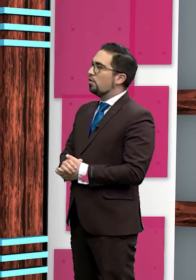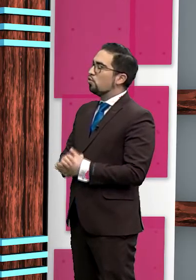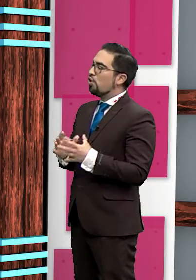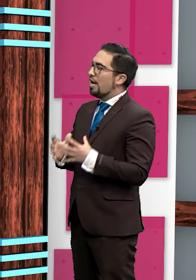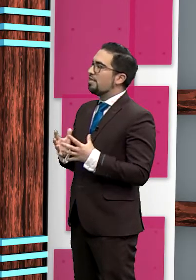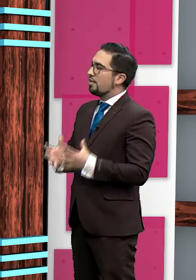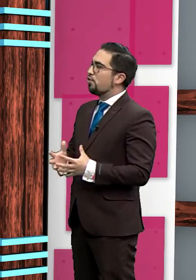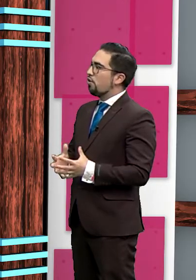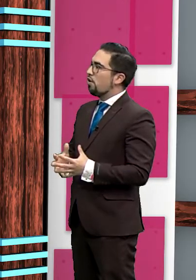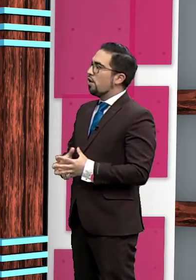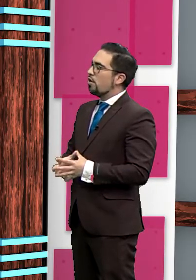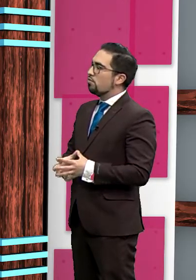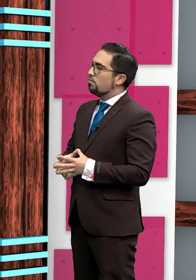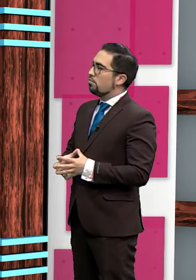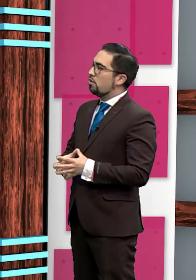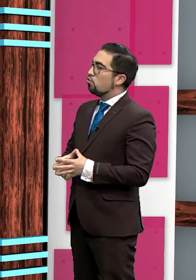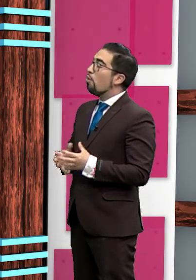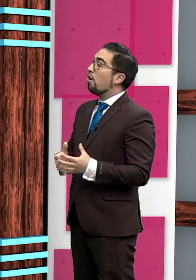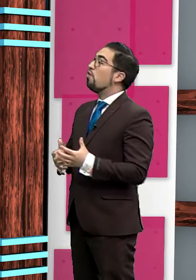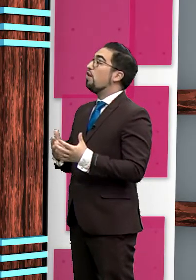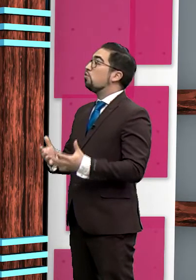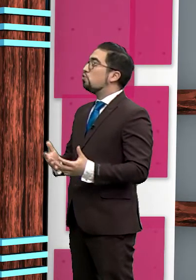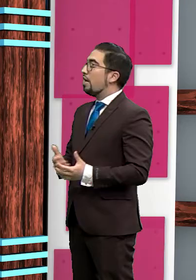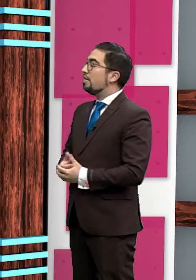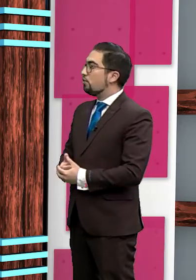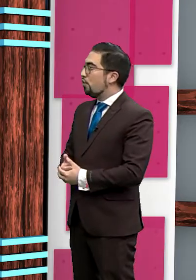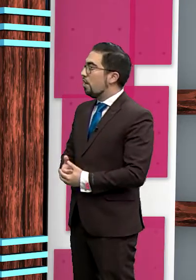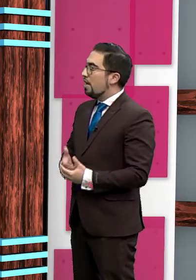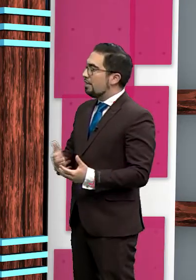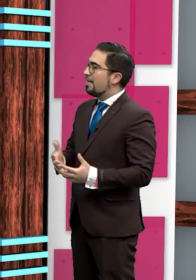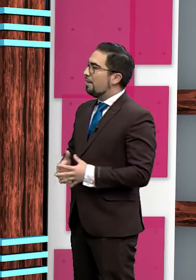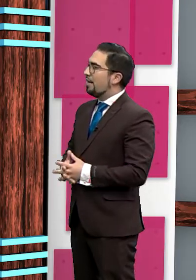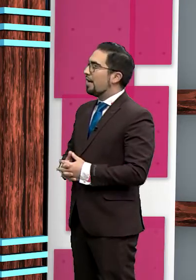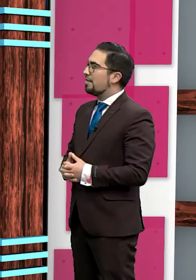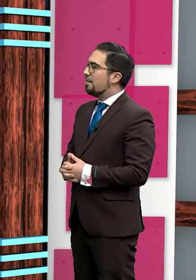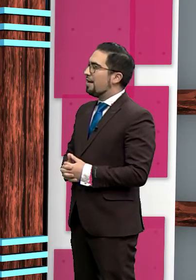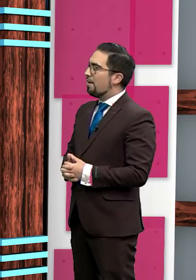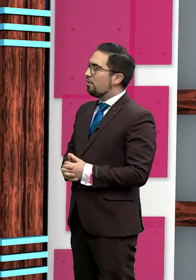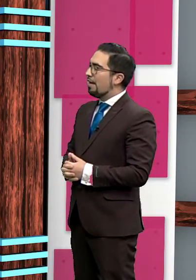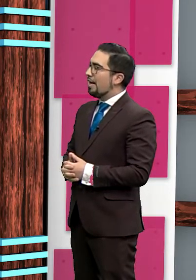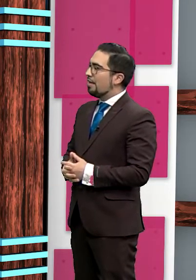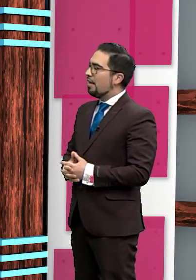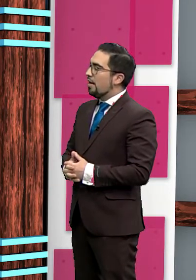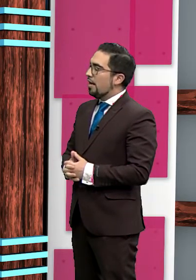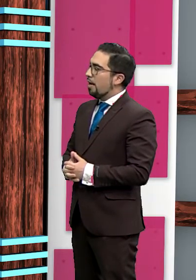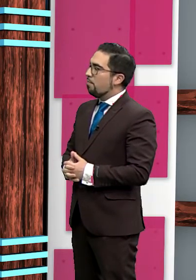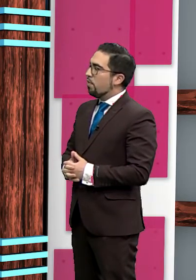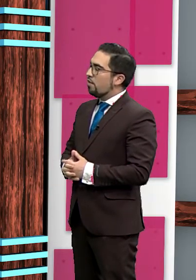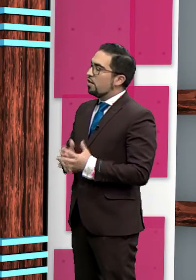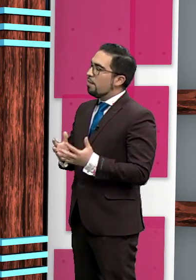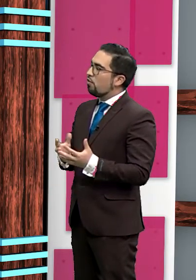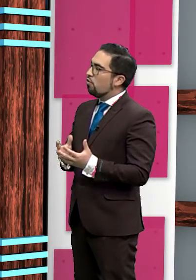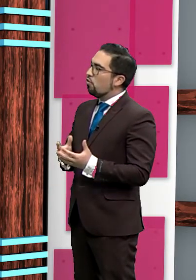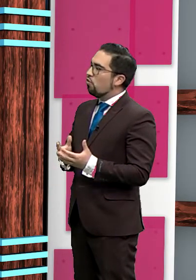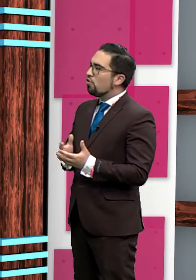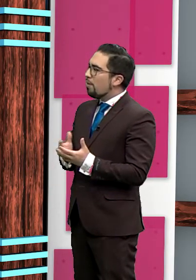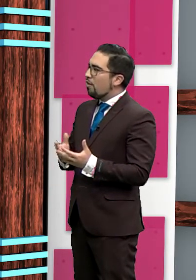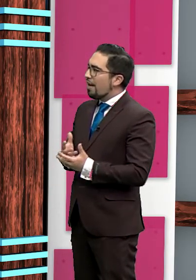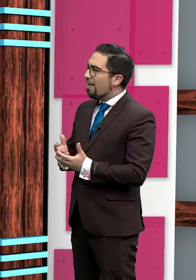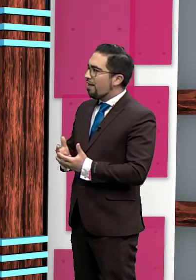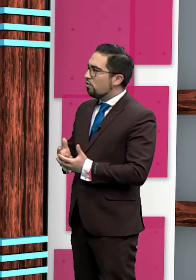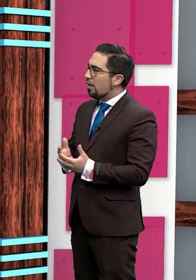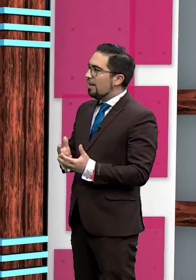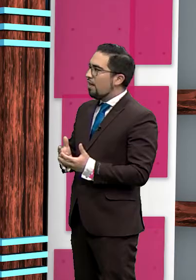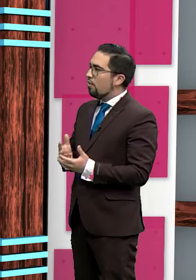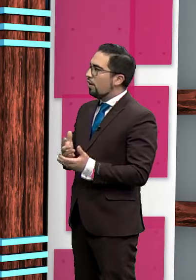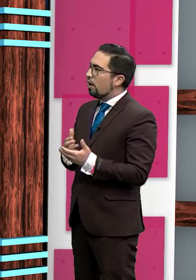la industrialización. Es un gobierno de la industrialización, esa es la bandera que estaba llevando adelante. Sin embargo, no se ha hablado